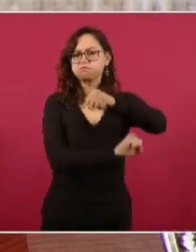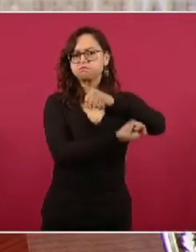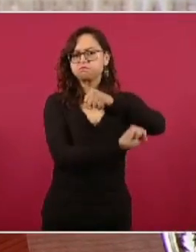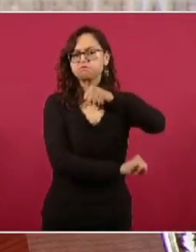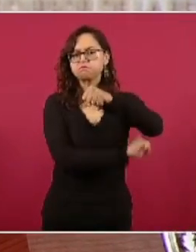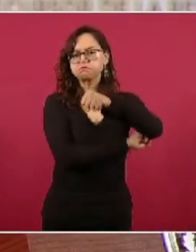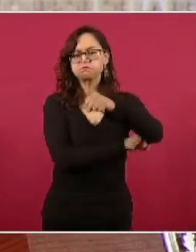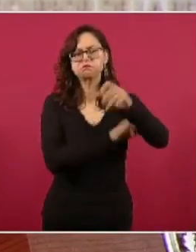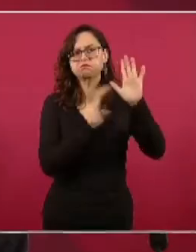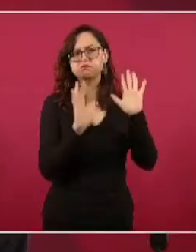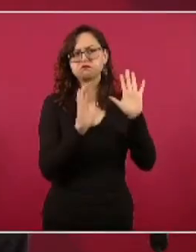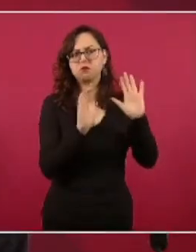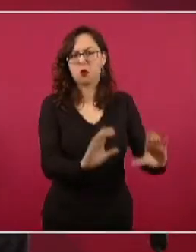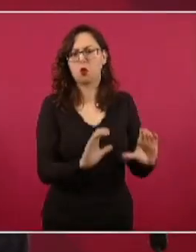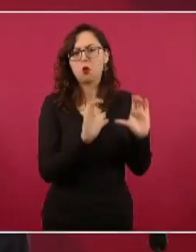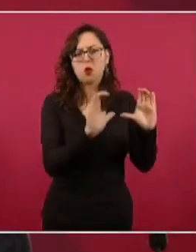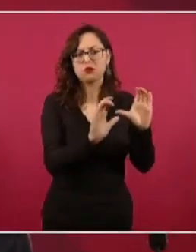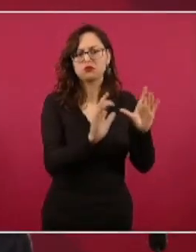proteger